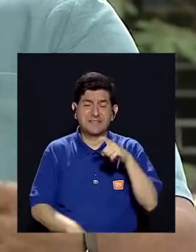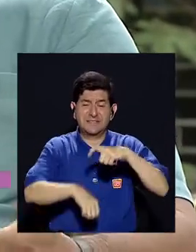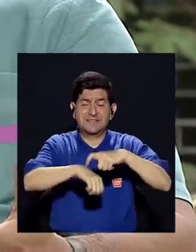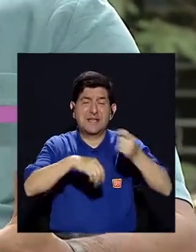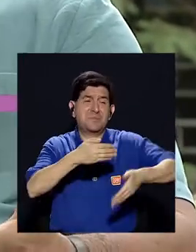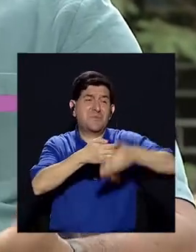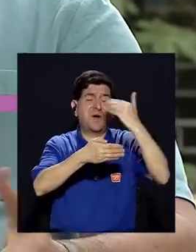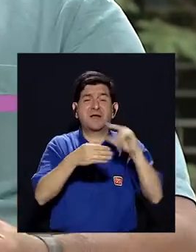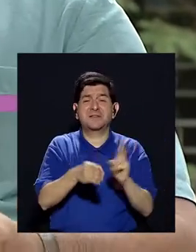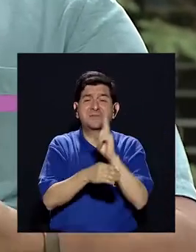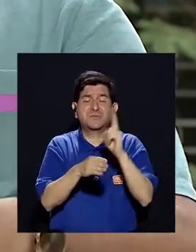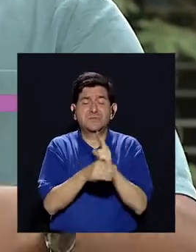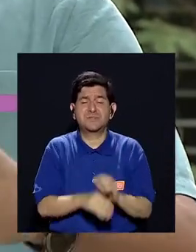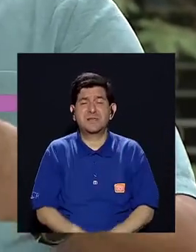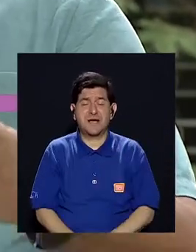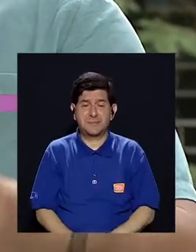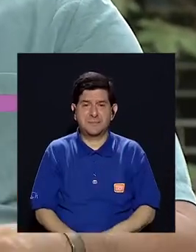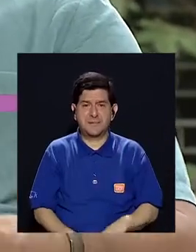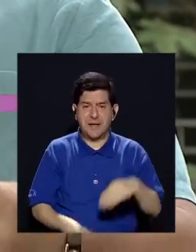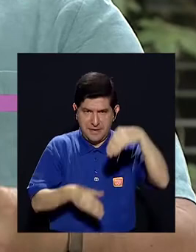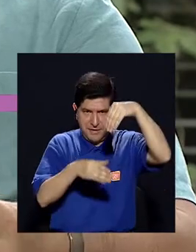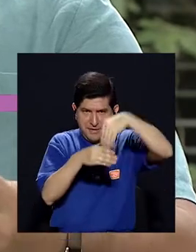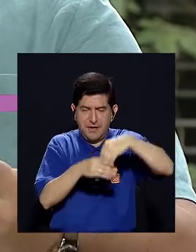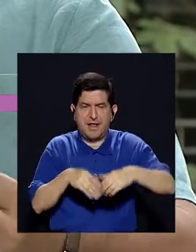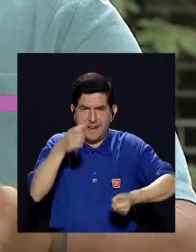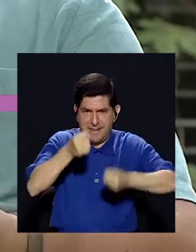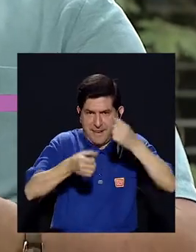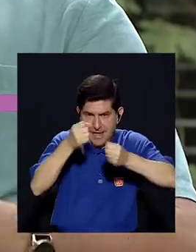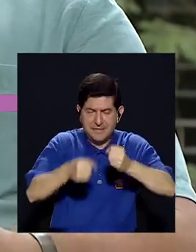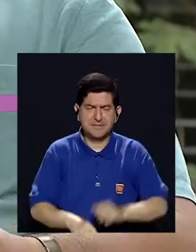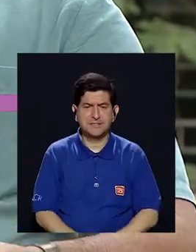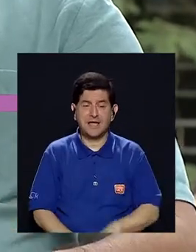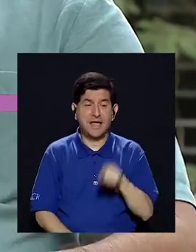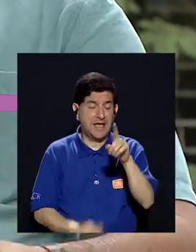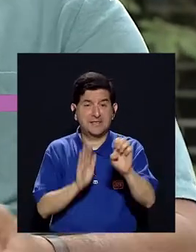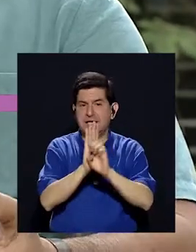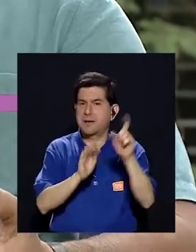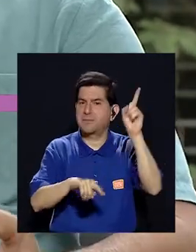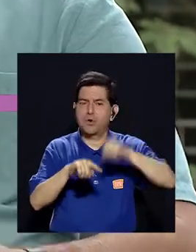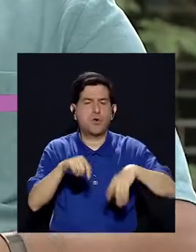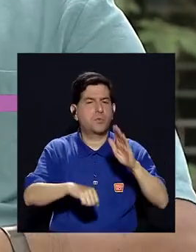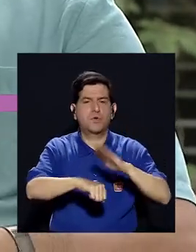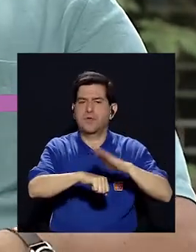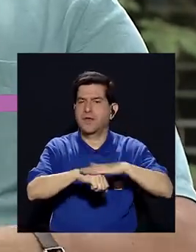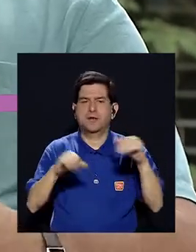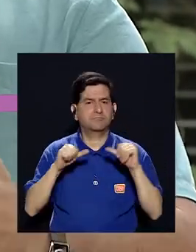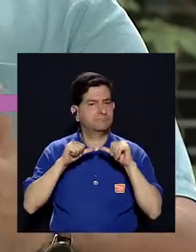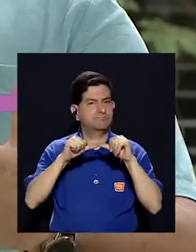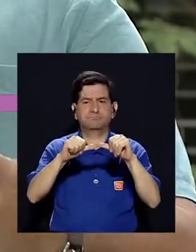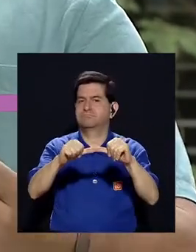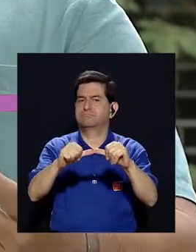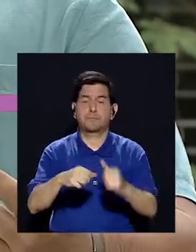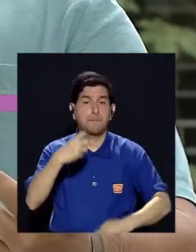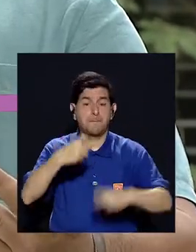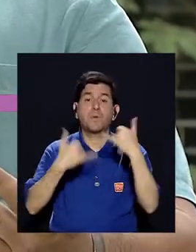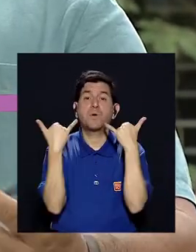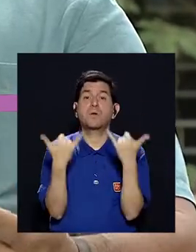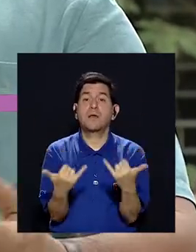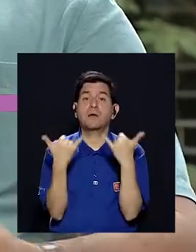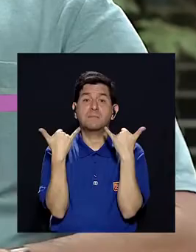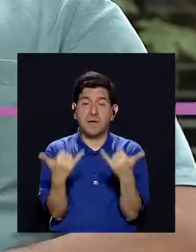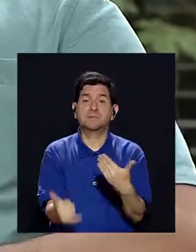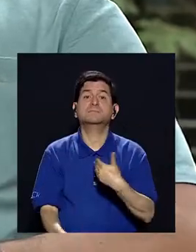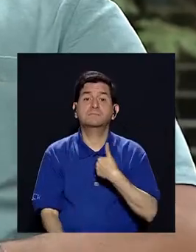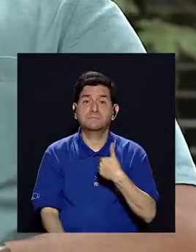que se usaban en aquellos tiempos. Ajá. Entonces, ese es un ejemplo de lo que nosotros no podemos permitir más. Tenemos problemas